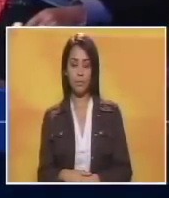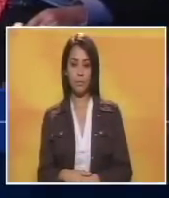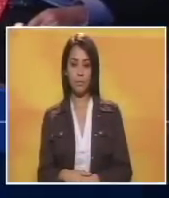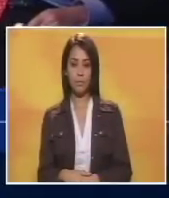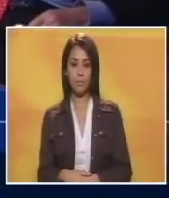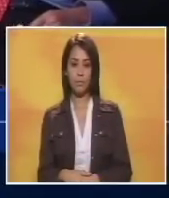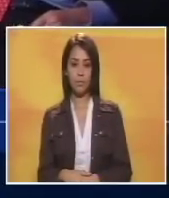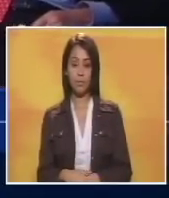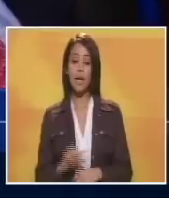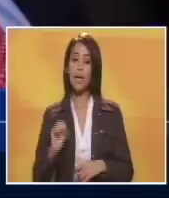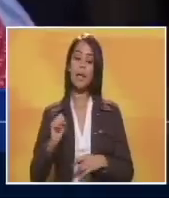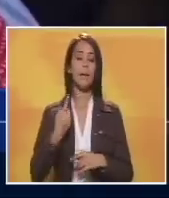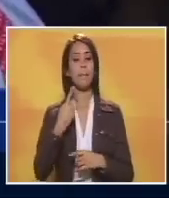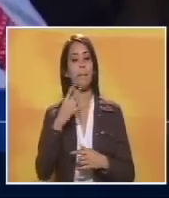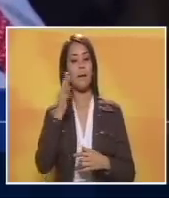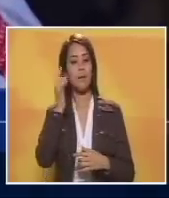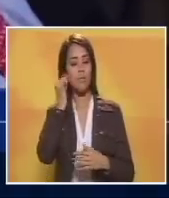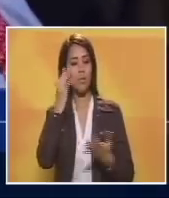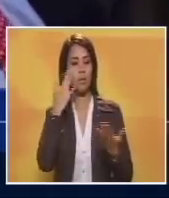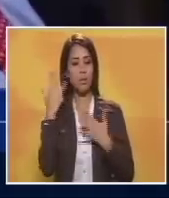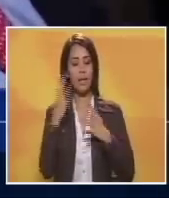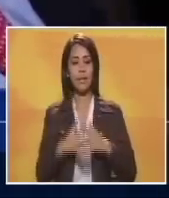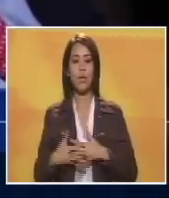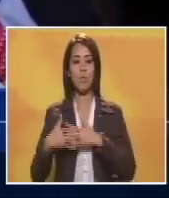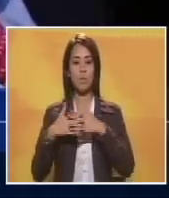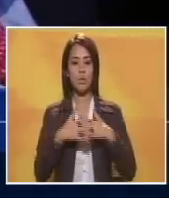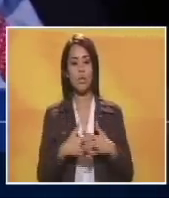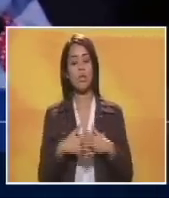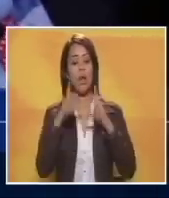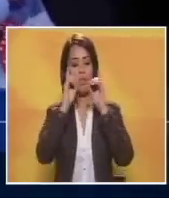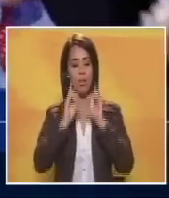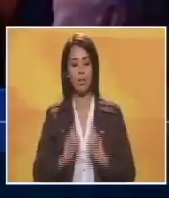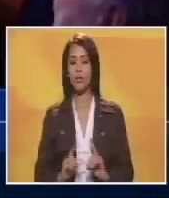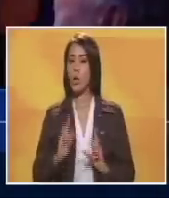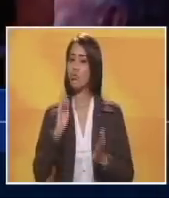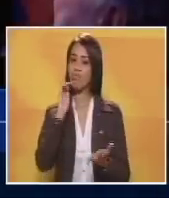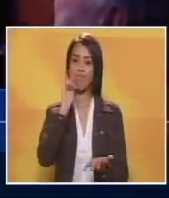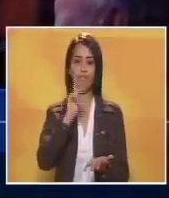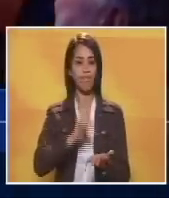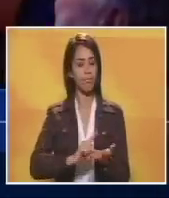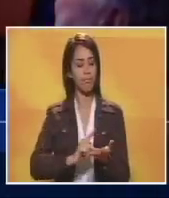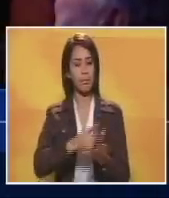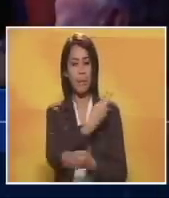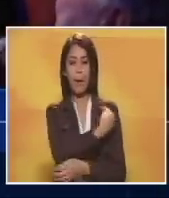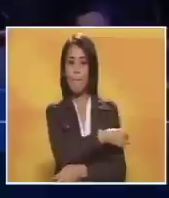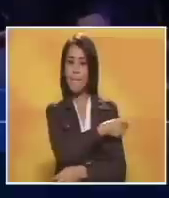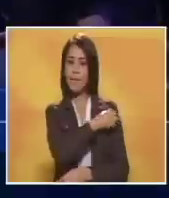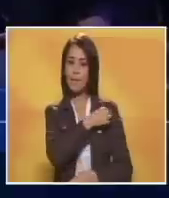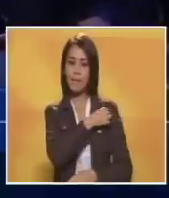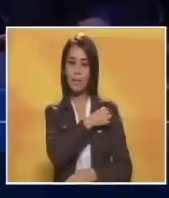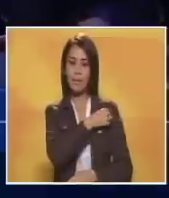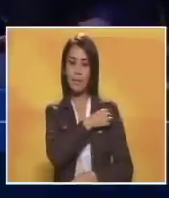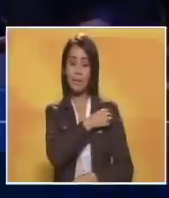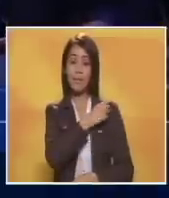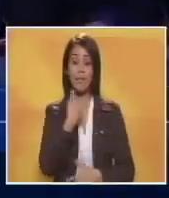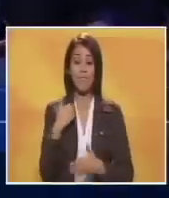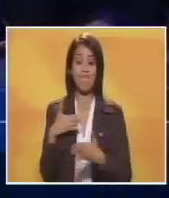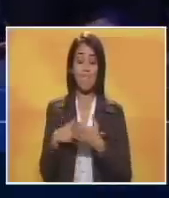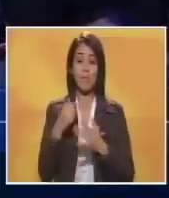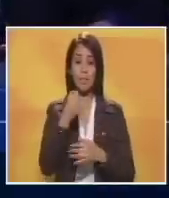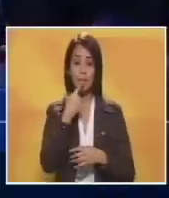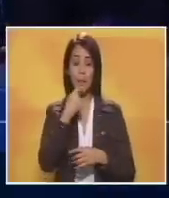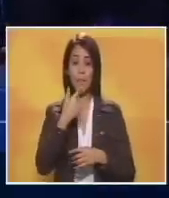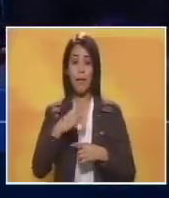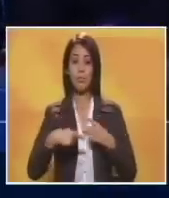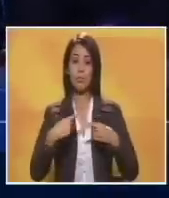La ex primera dama de Estados Unidos, Barbara Bush, ha decidido no volver a acudir al hospital y limitarse a